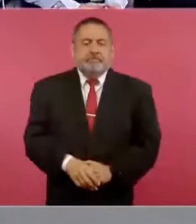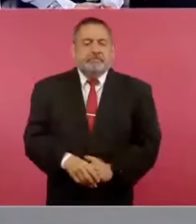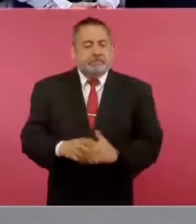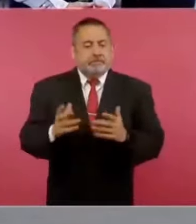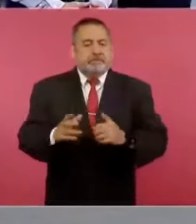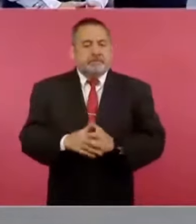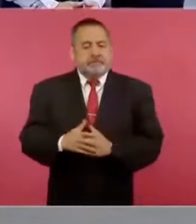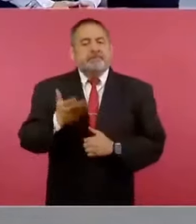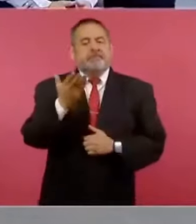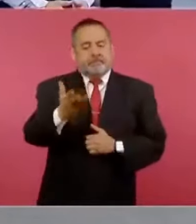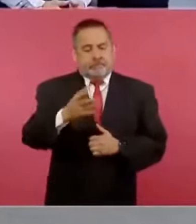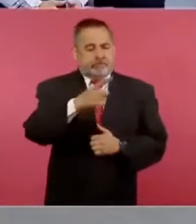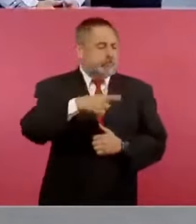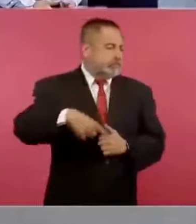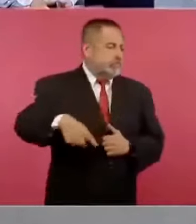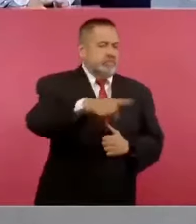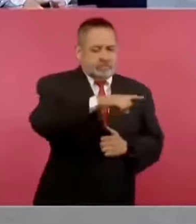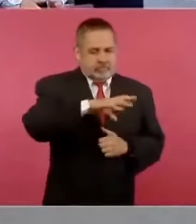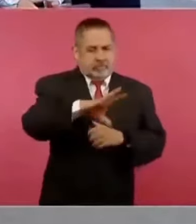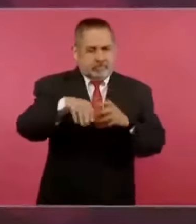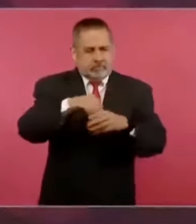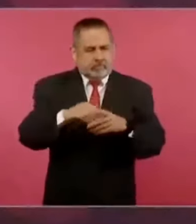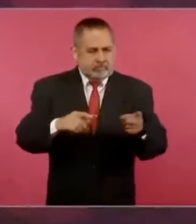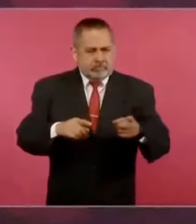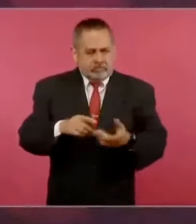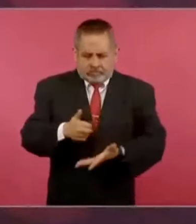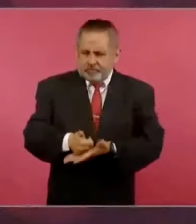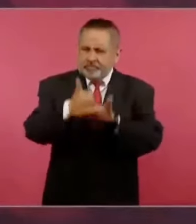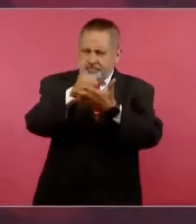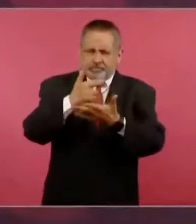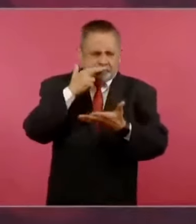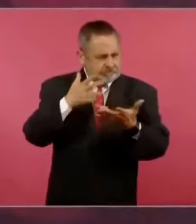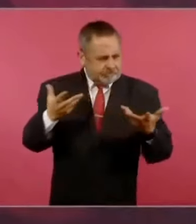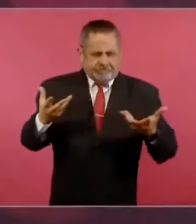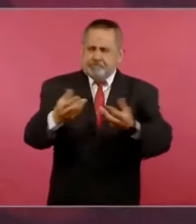Entonces, pedirles a todos que ayuden,